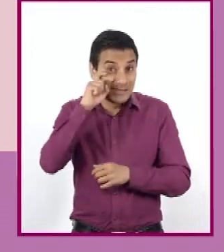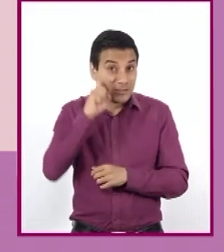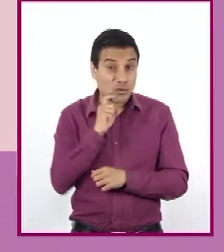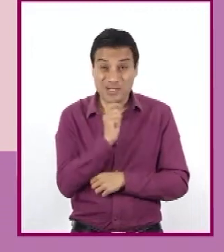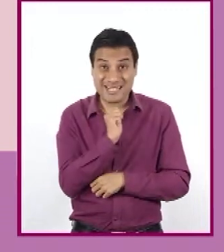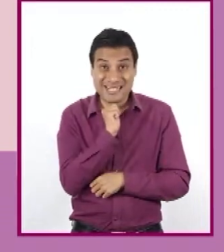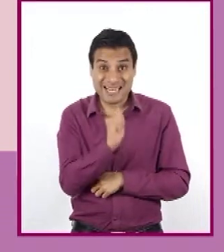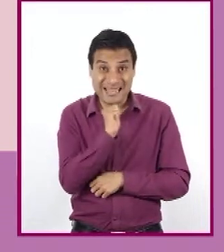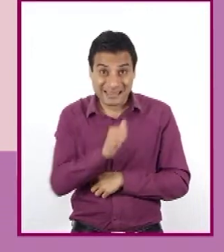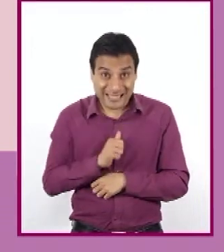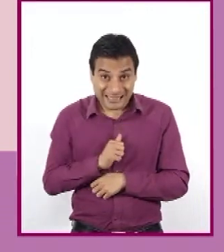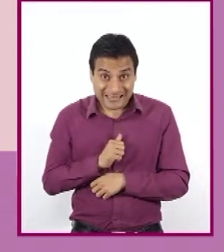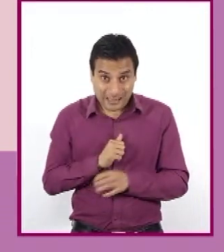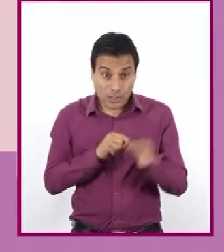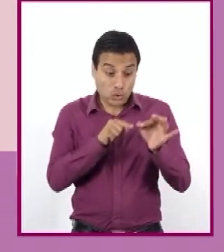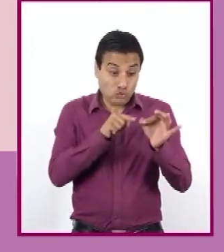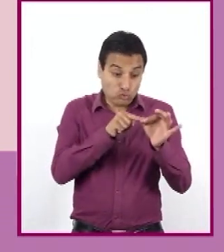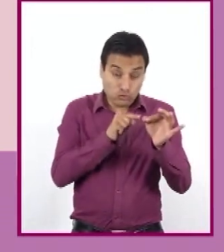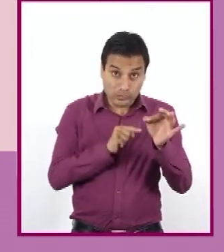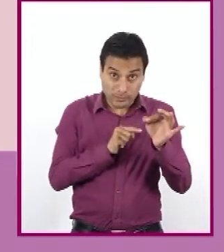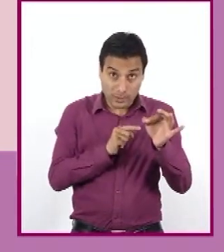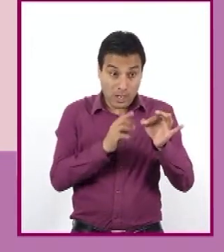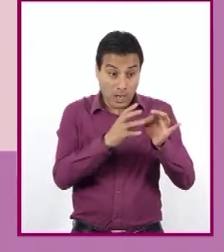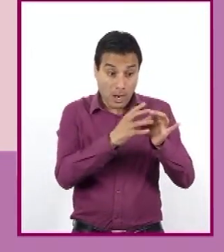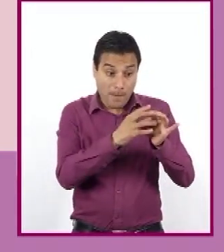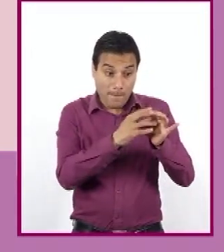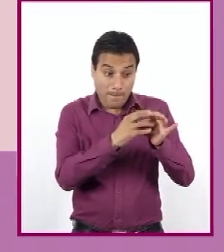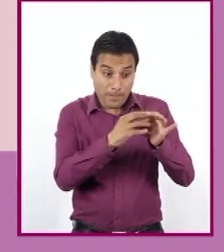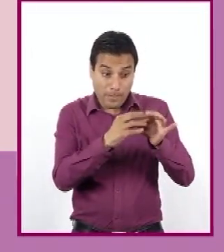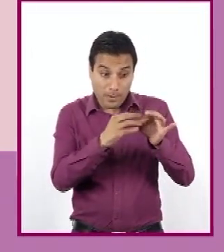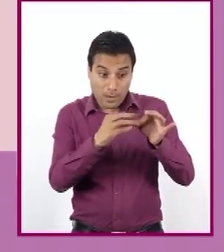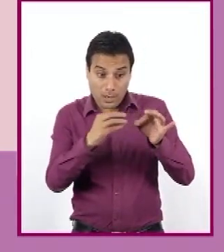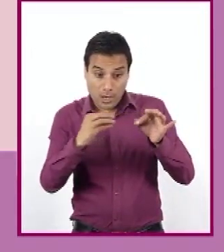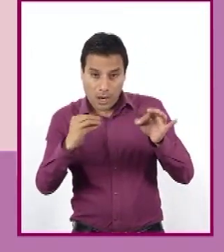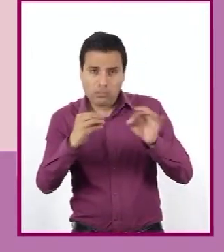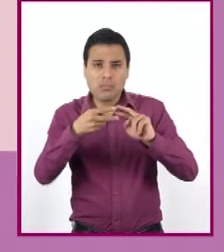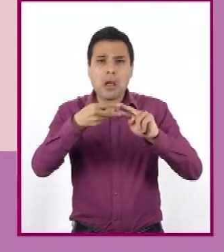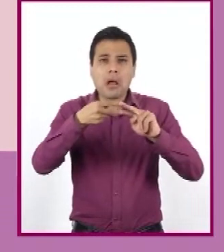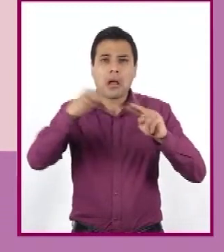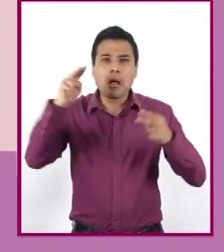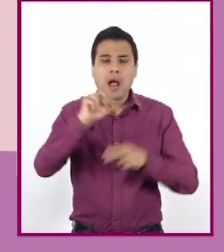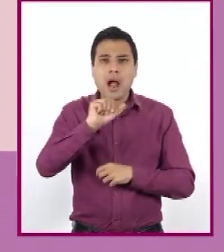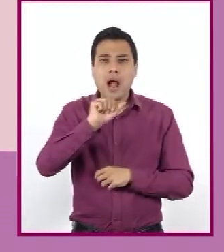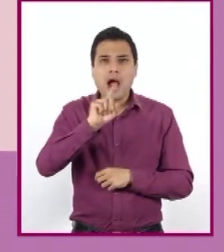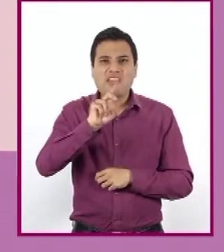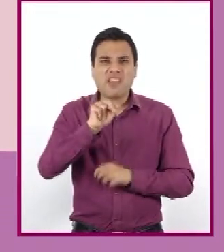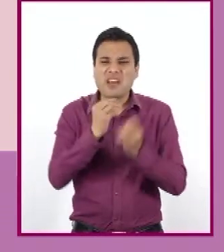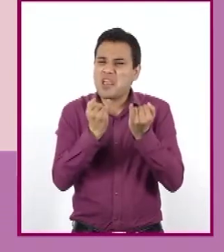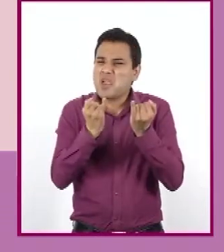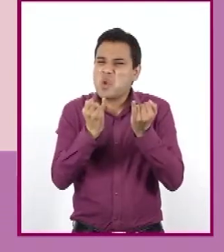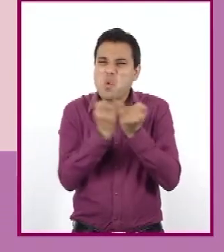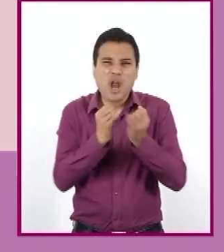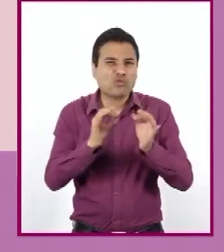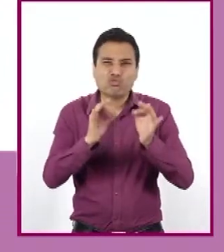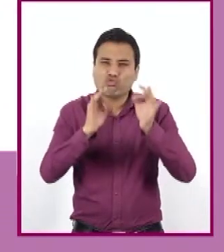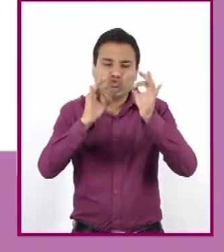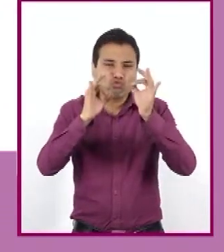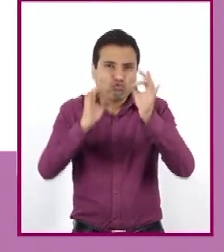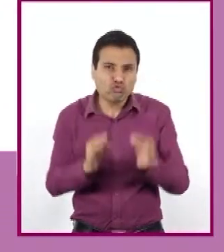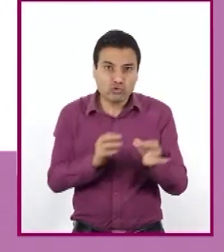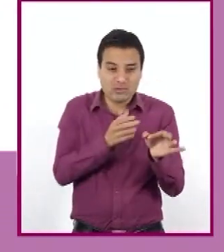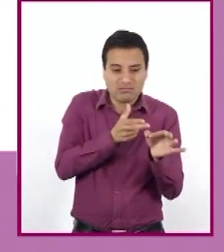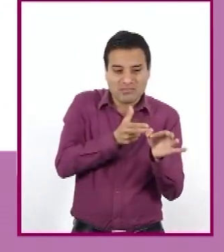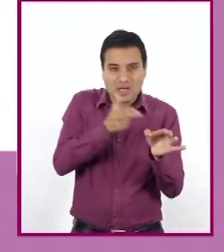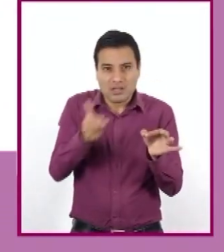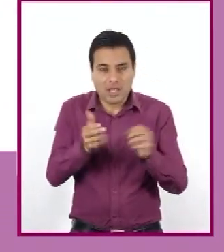padres simplemente se copia de forma completa y una copia del ADN se distribuye a uno de los hijos. El